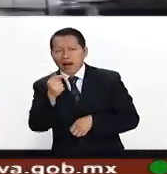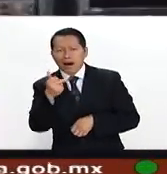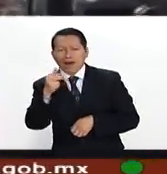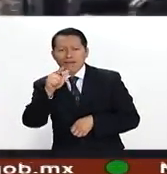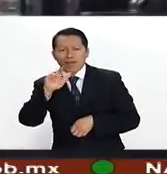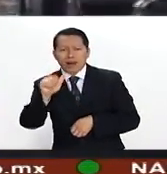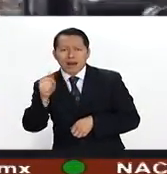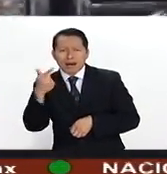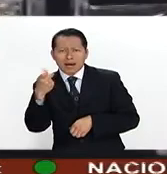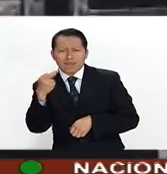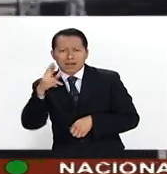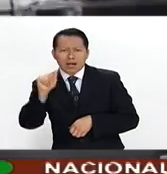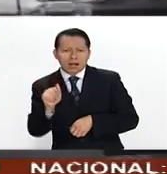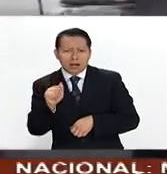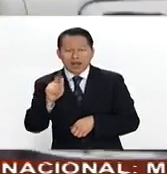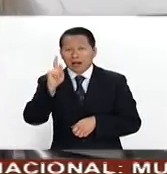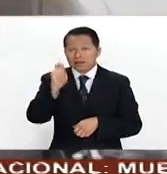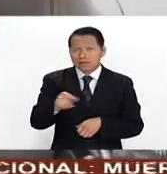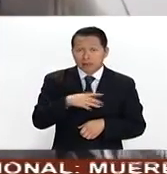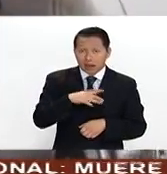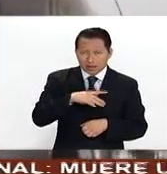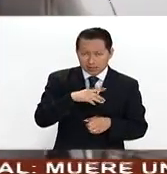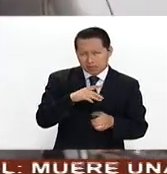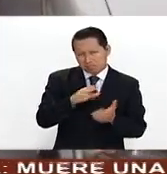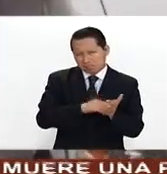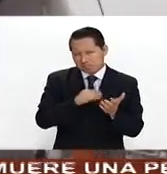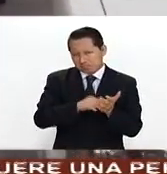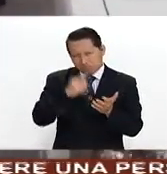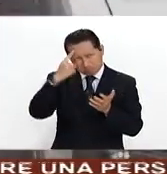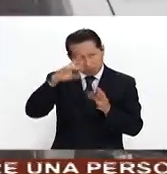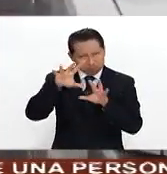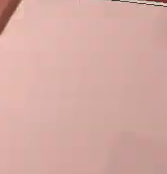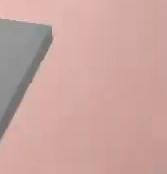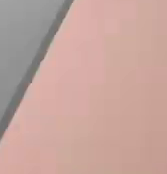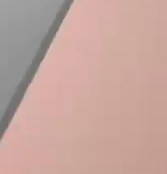el amparo es contra cualquier orden de aprehensión en su contra.